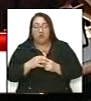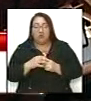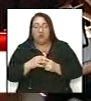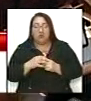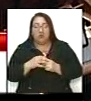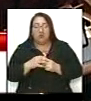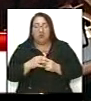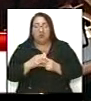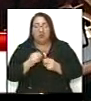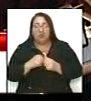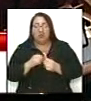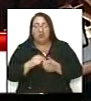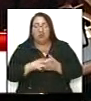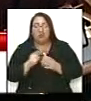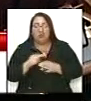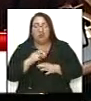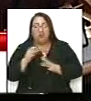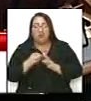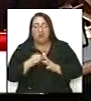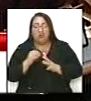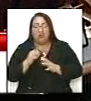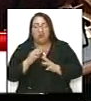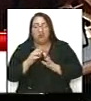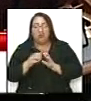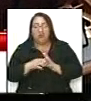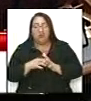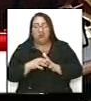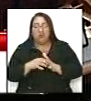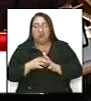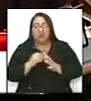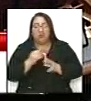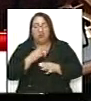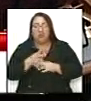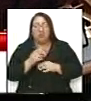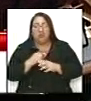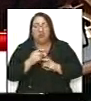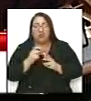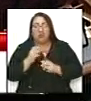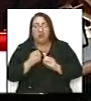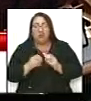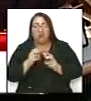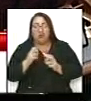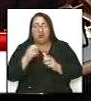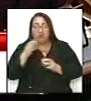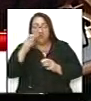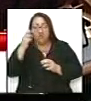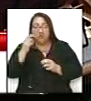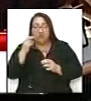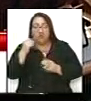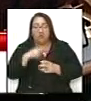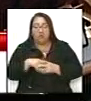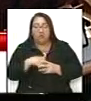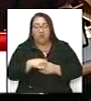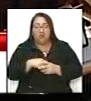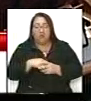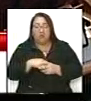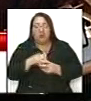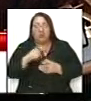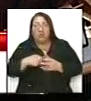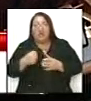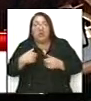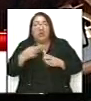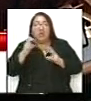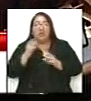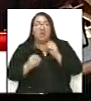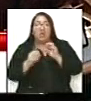una organización alrededor del proyecto del código en el cual entren por temas la reforma política electoral y que tienen reformas